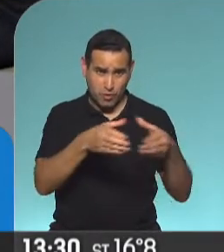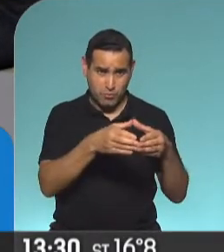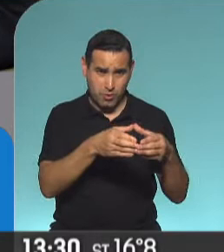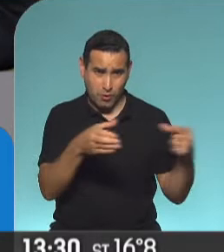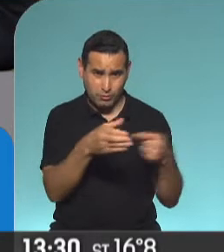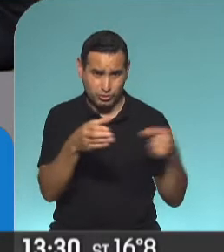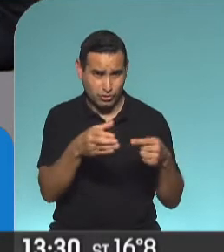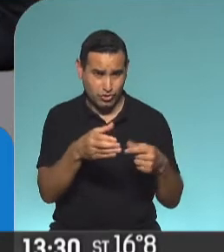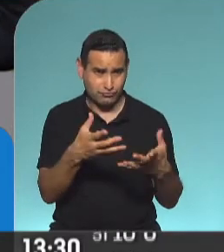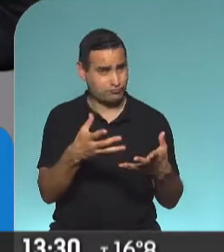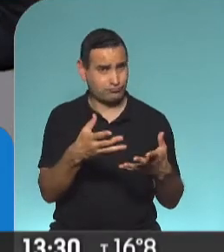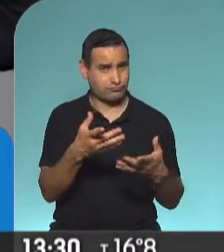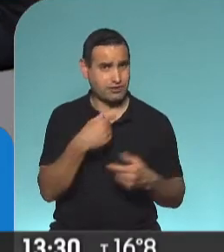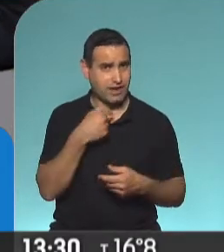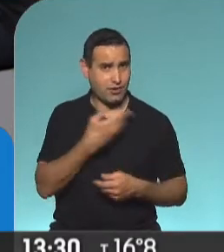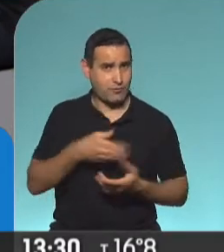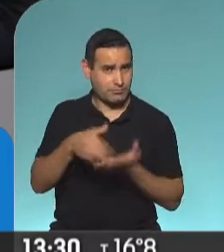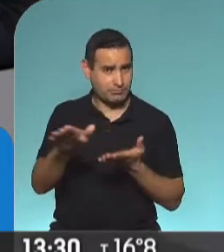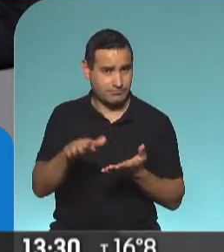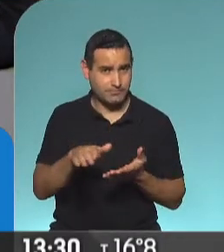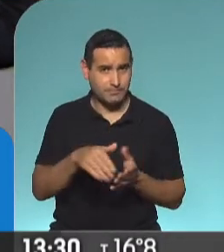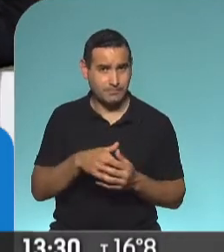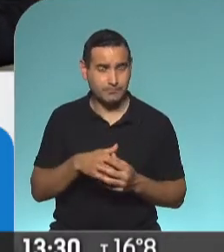es realmente un término muy fuerte.